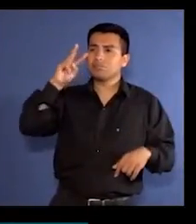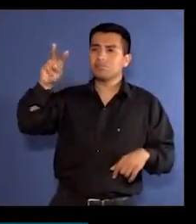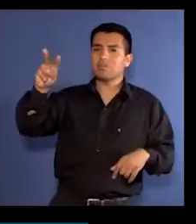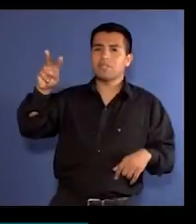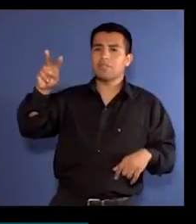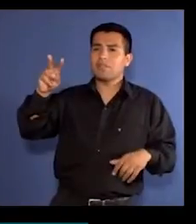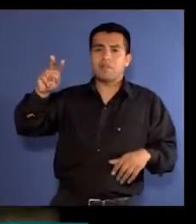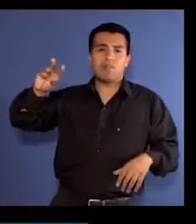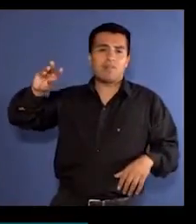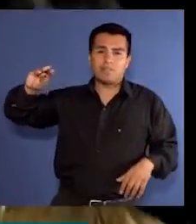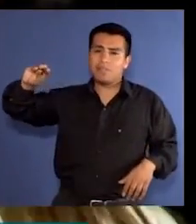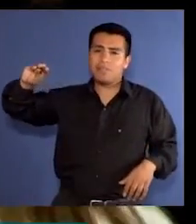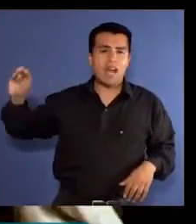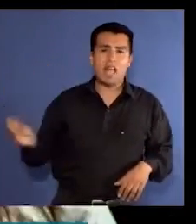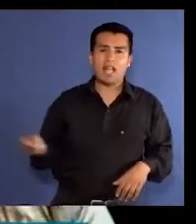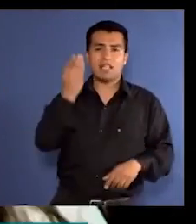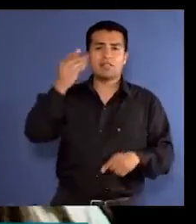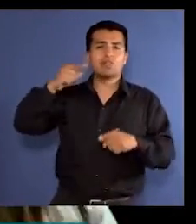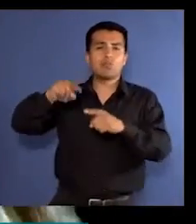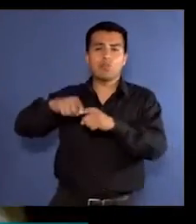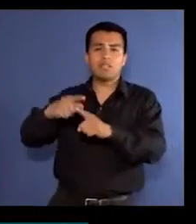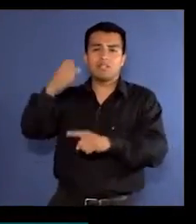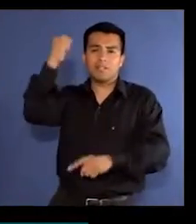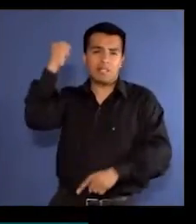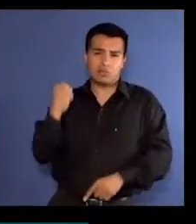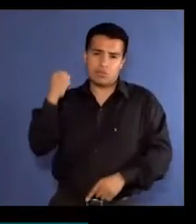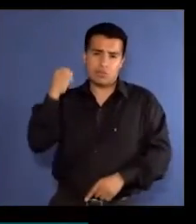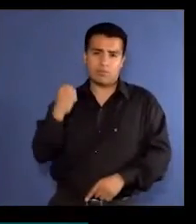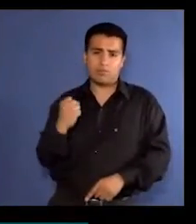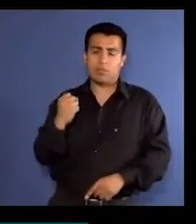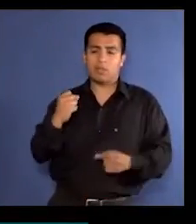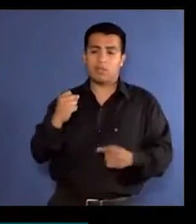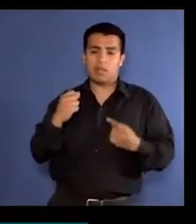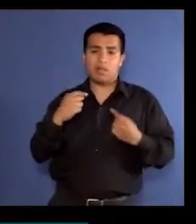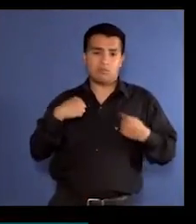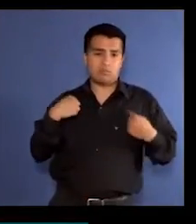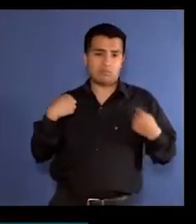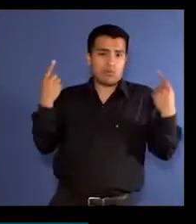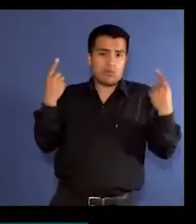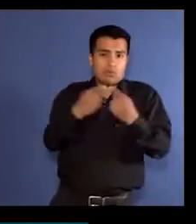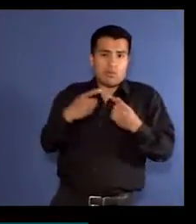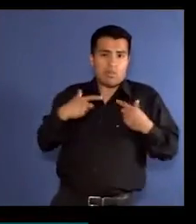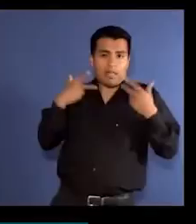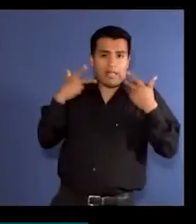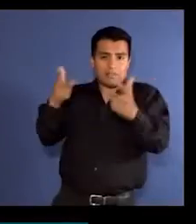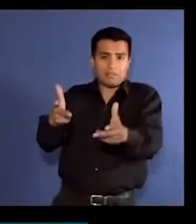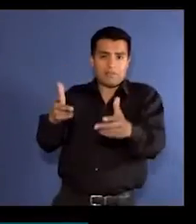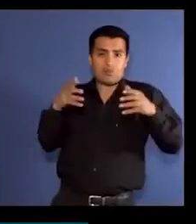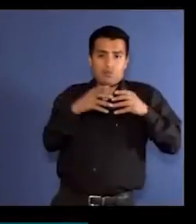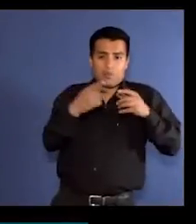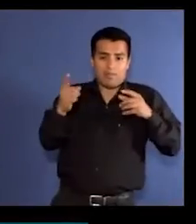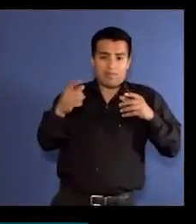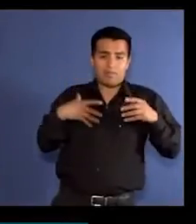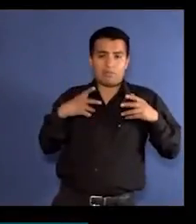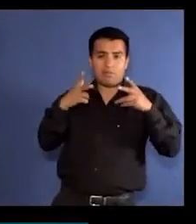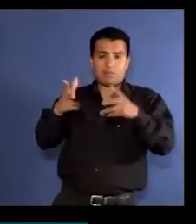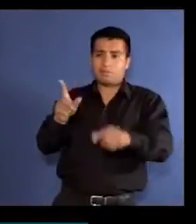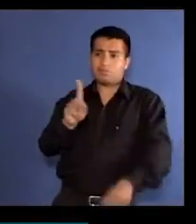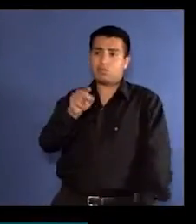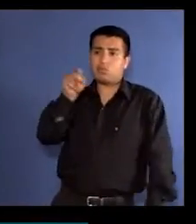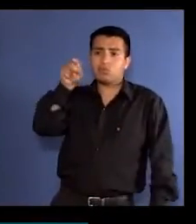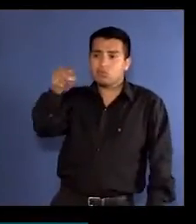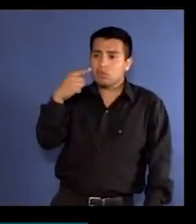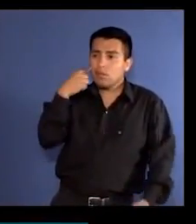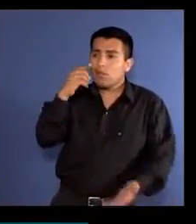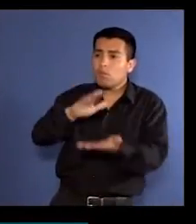al fracaso de una política económica, pero no porque lo digamos quienes tenemos otro punto de vista política, sino sobre sus propias premisas.